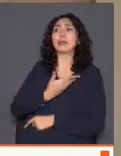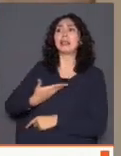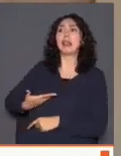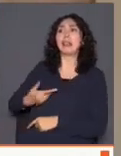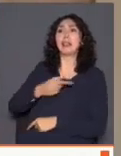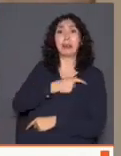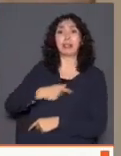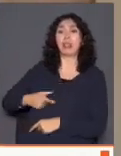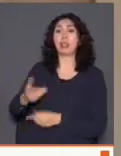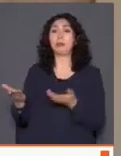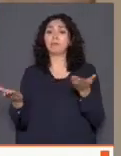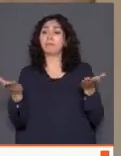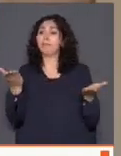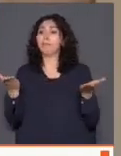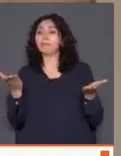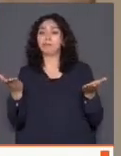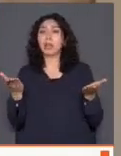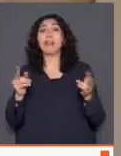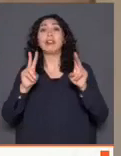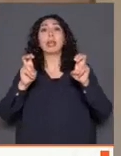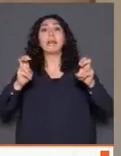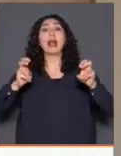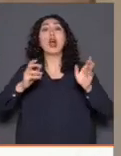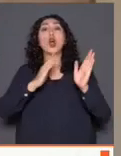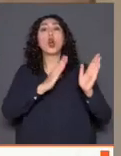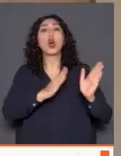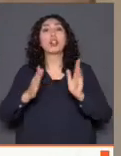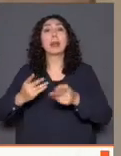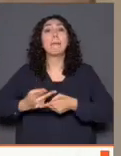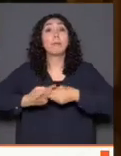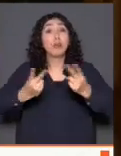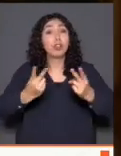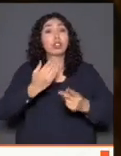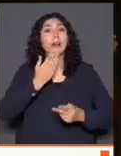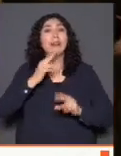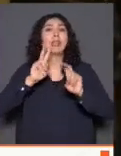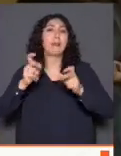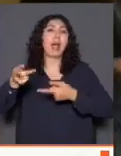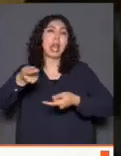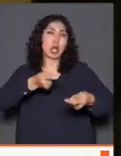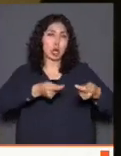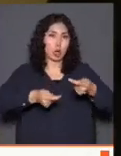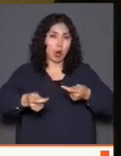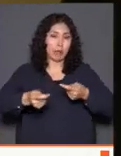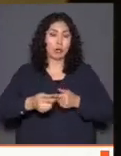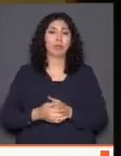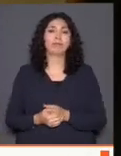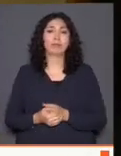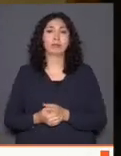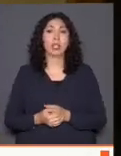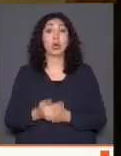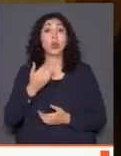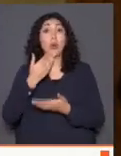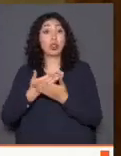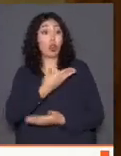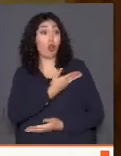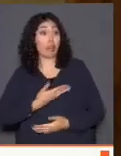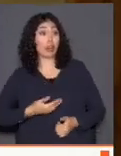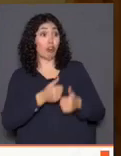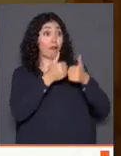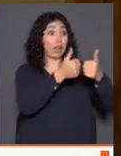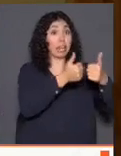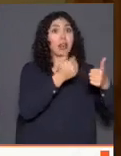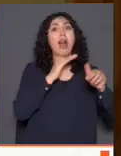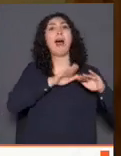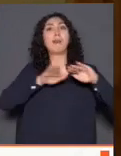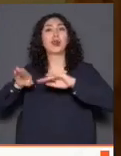en materias de orden público como en asuntos económicos. Lo que haga bien el gobierno va a favorecer al apruebo y lo que haga mal o